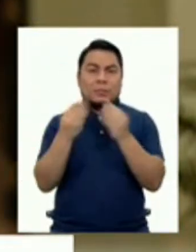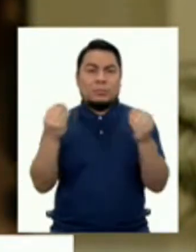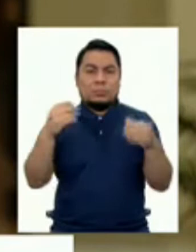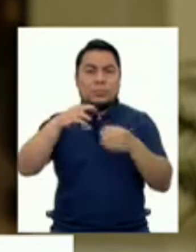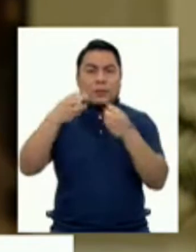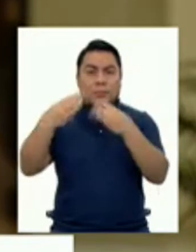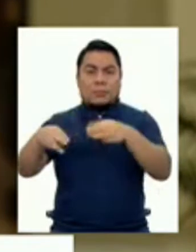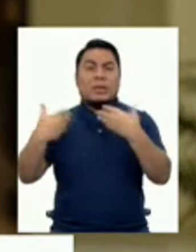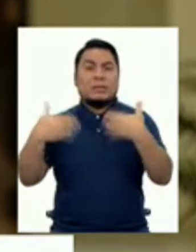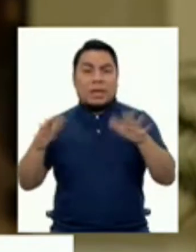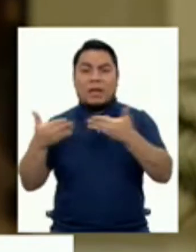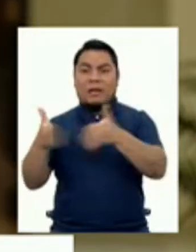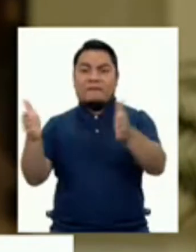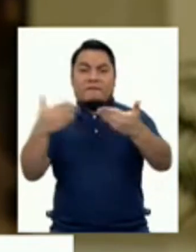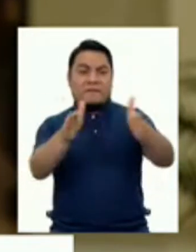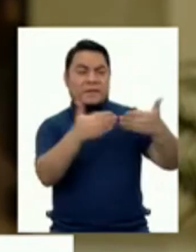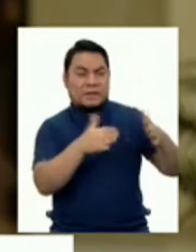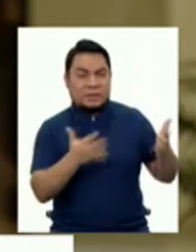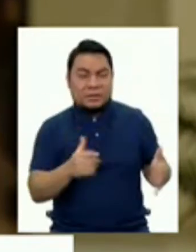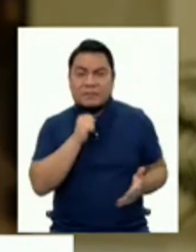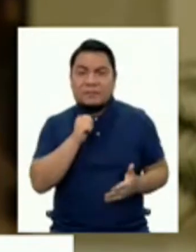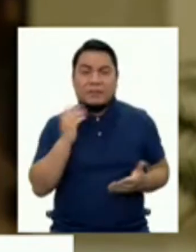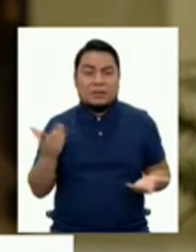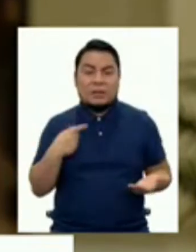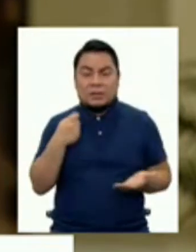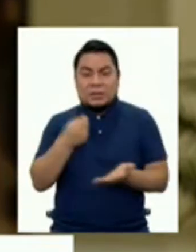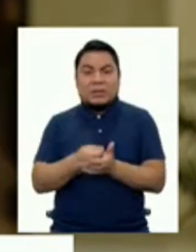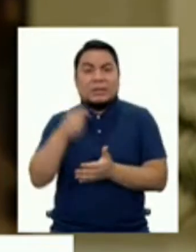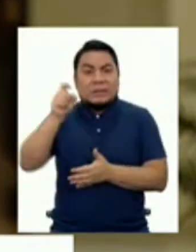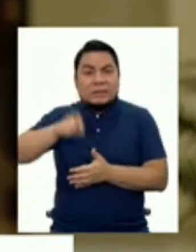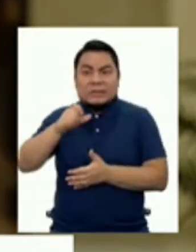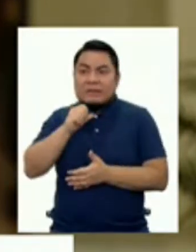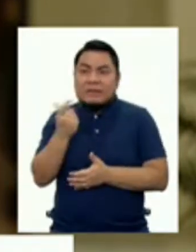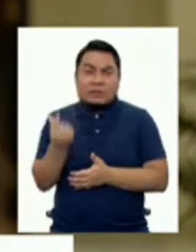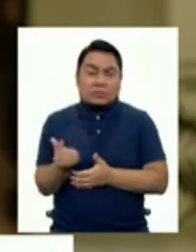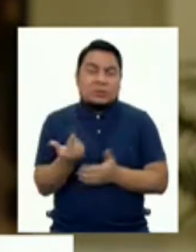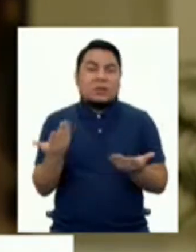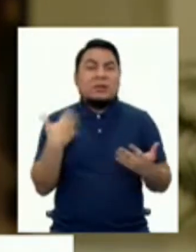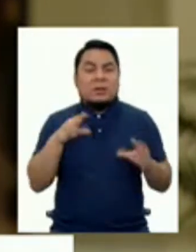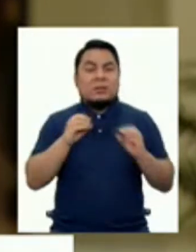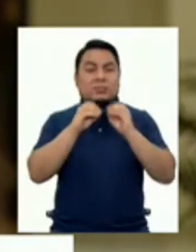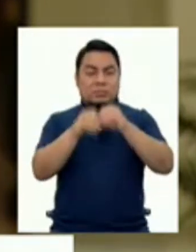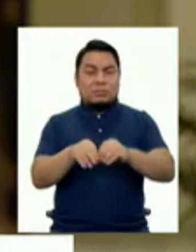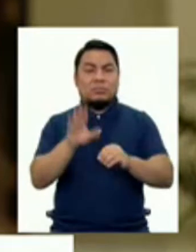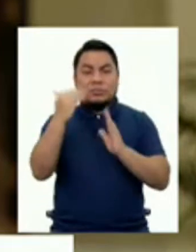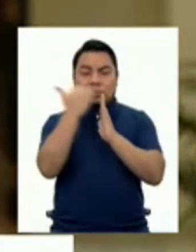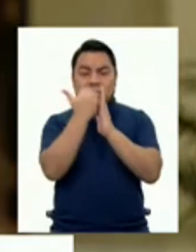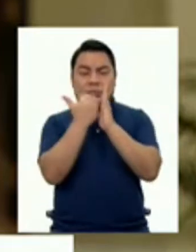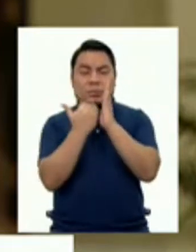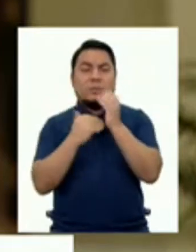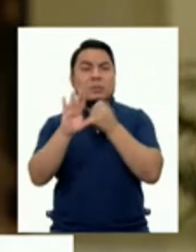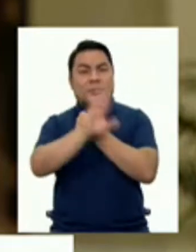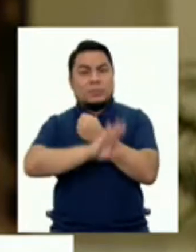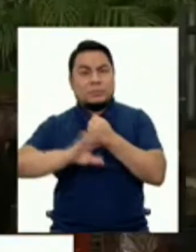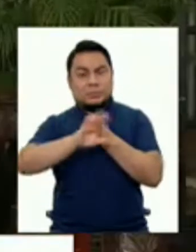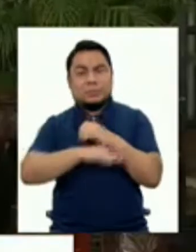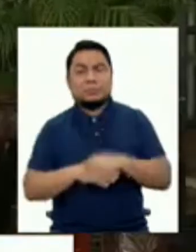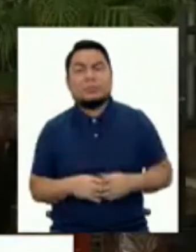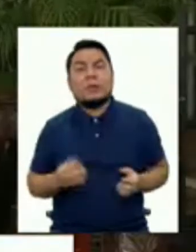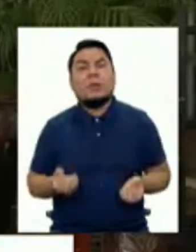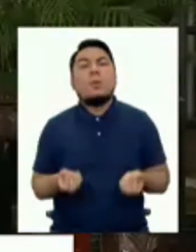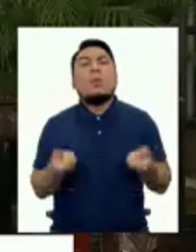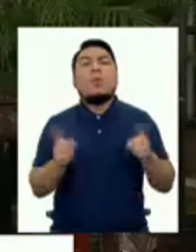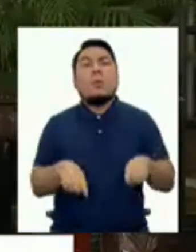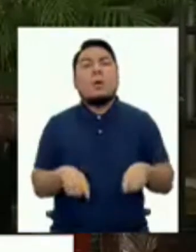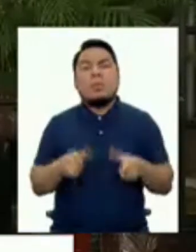mercados ya abrieron y pese a que no cuentan con los ingresos necesarios, han implementado sus medidas de protección. ¿Cuándo